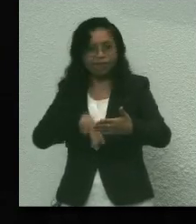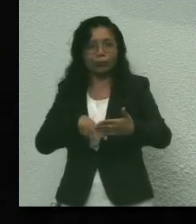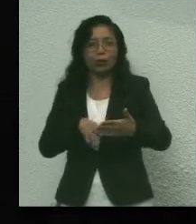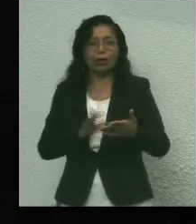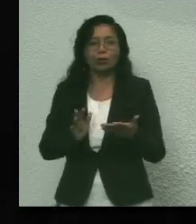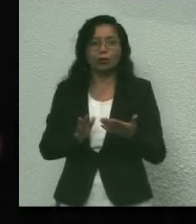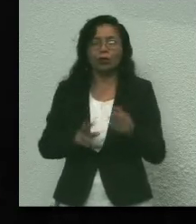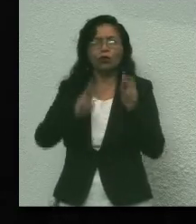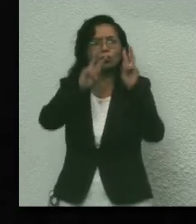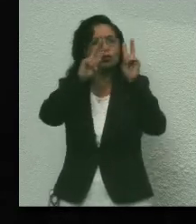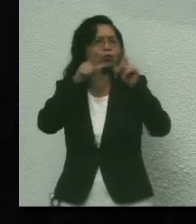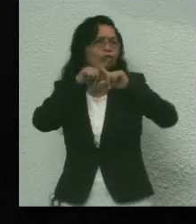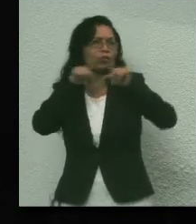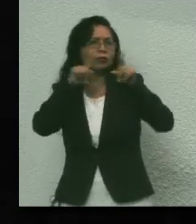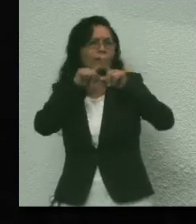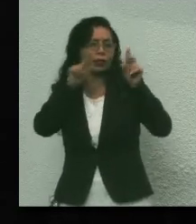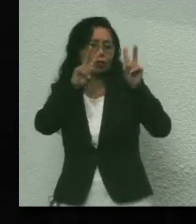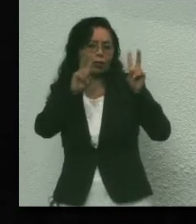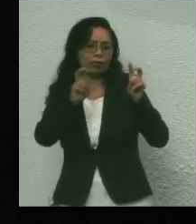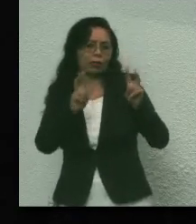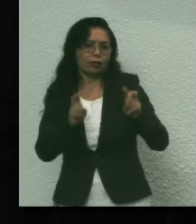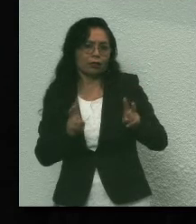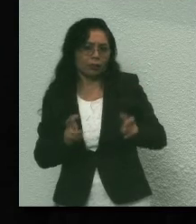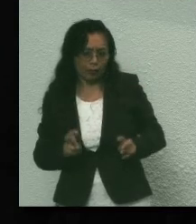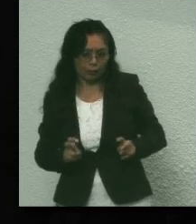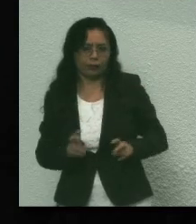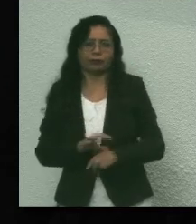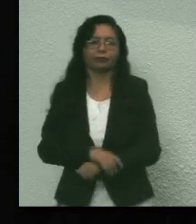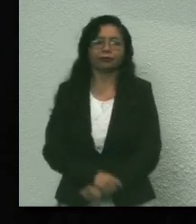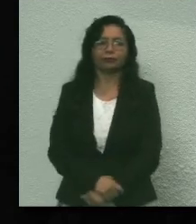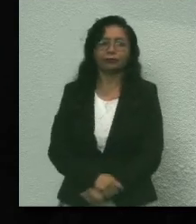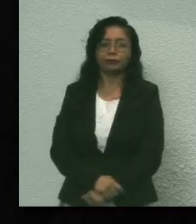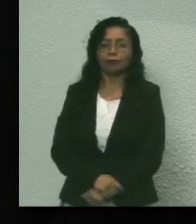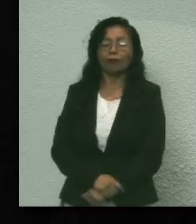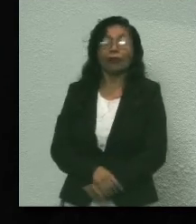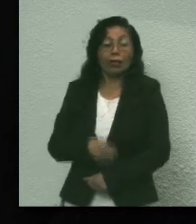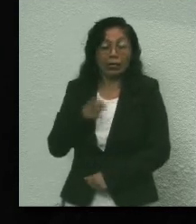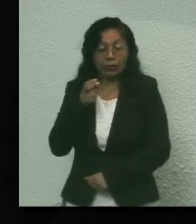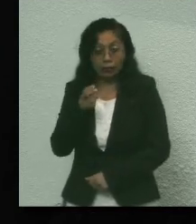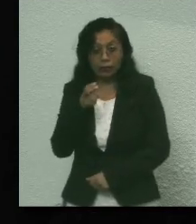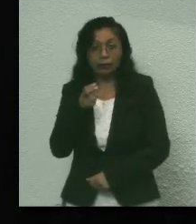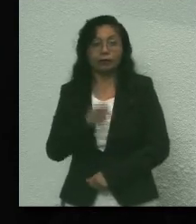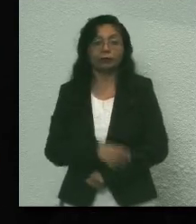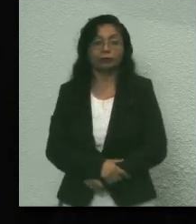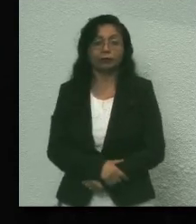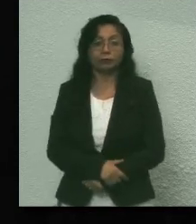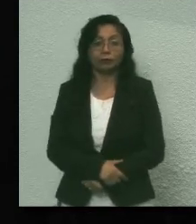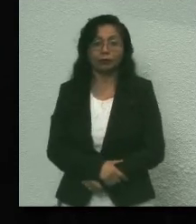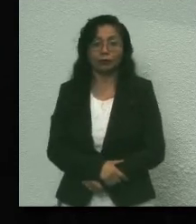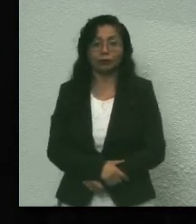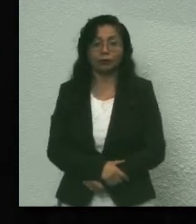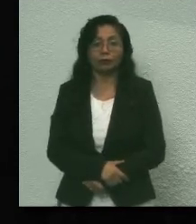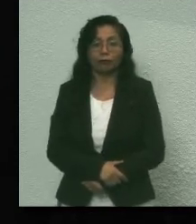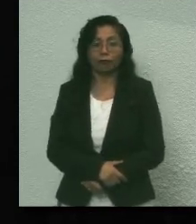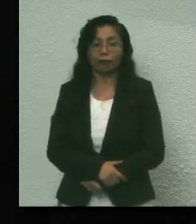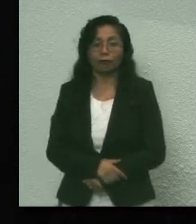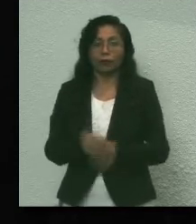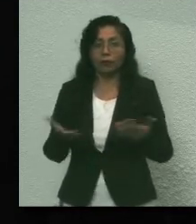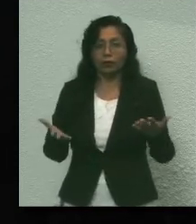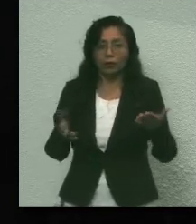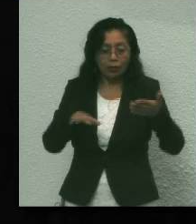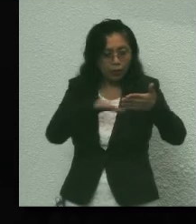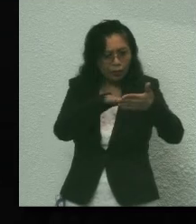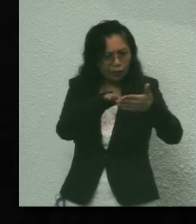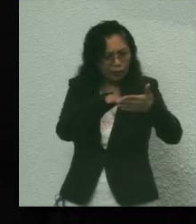y temas sobre las cuales se informa. Y sobre todo, las cuales en las que no